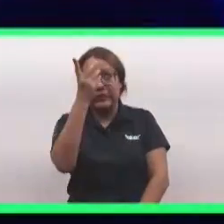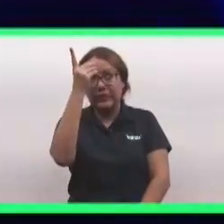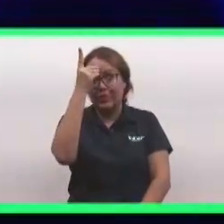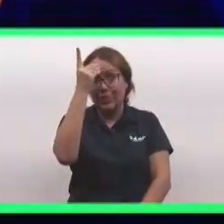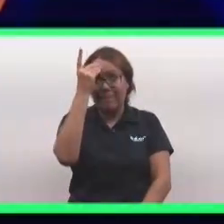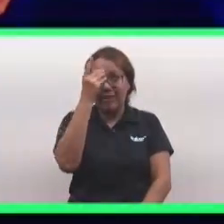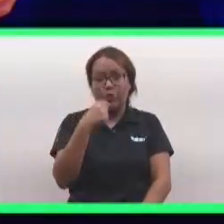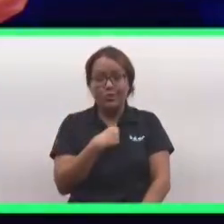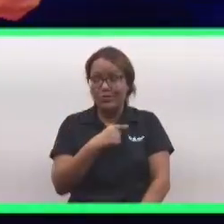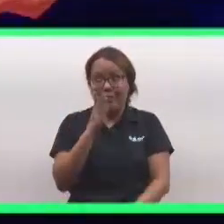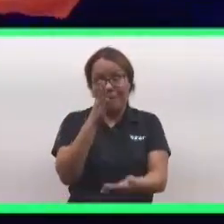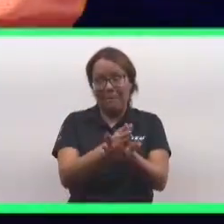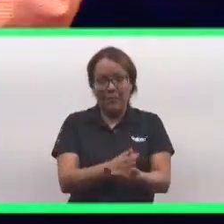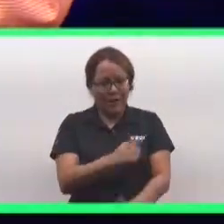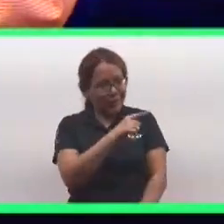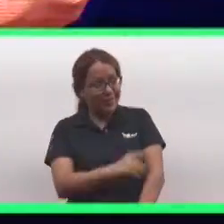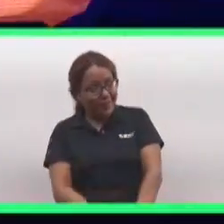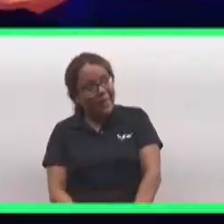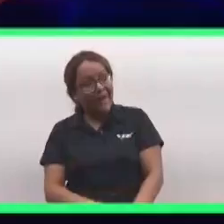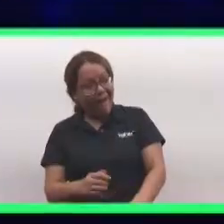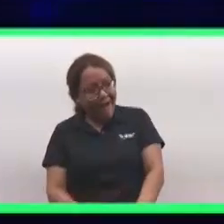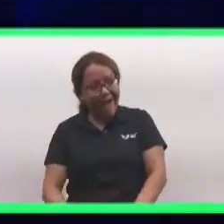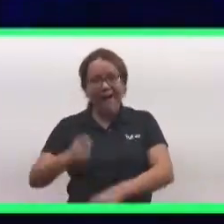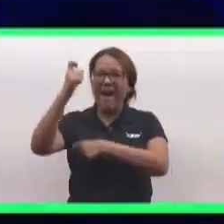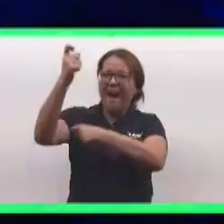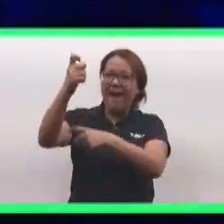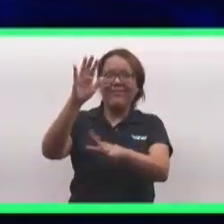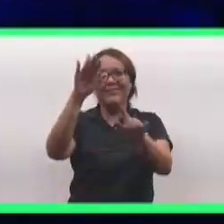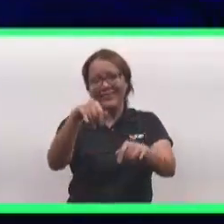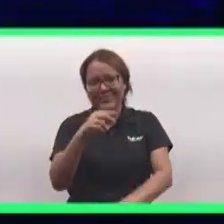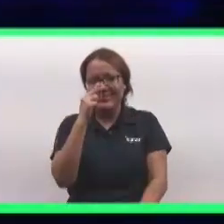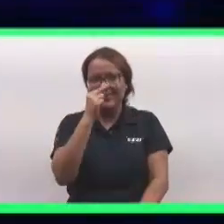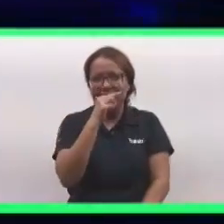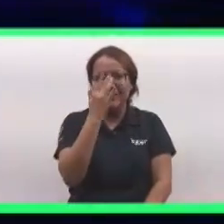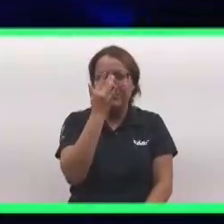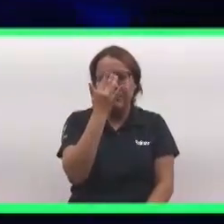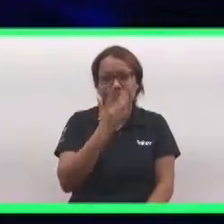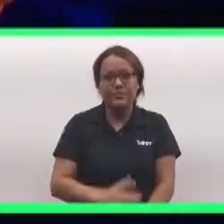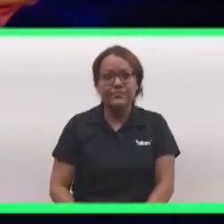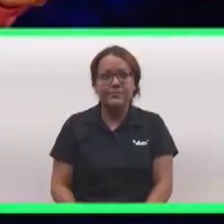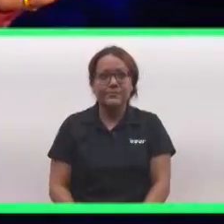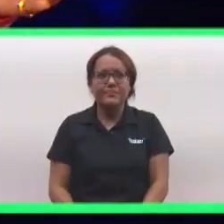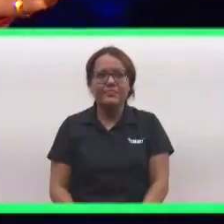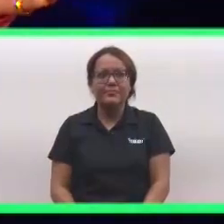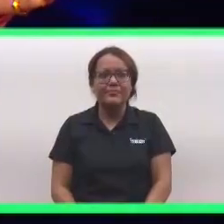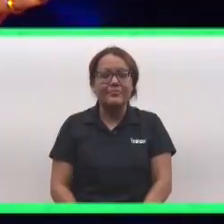las revolucionarias. No, sí, allá va a estar en Nicaragua también. Pero vamos al punto.